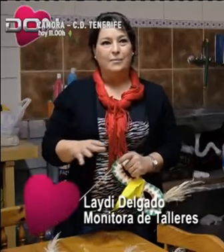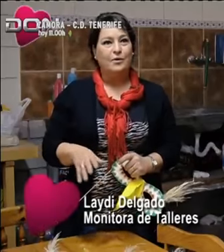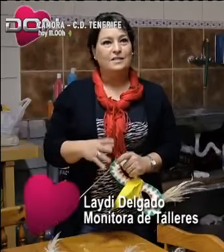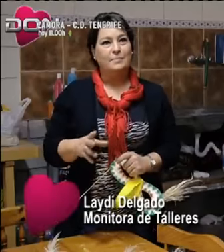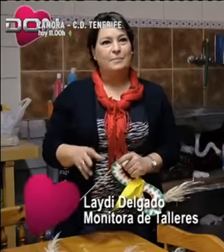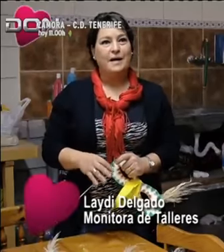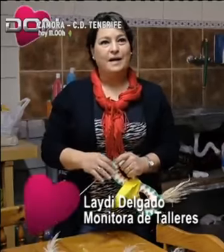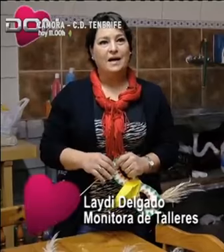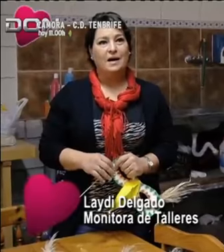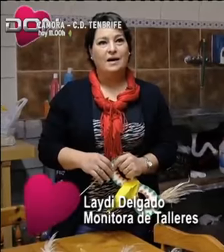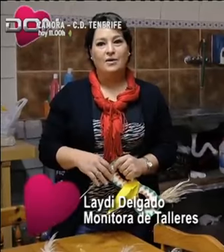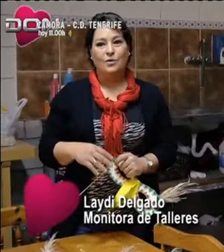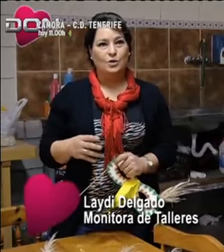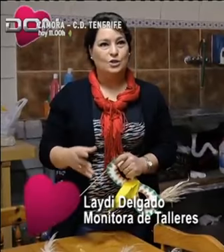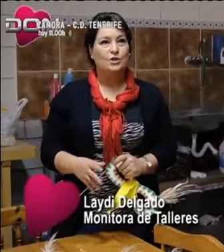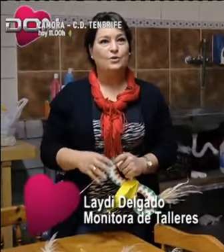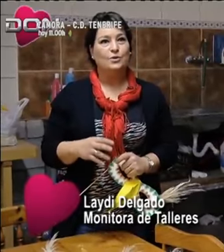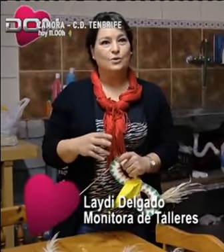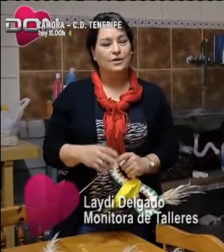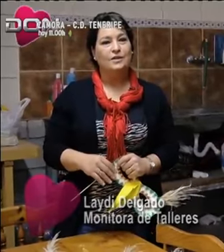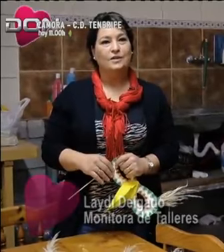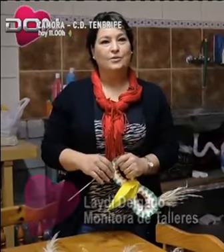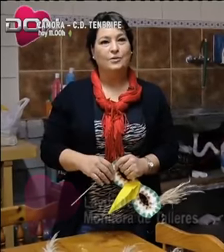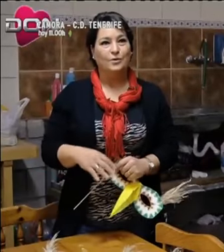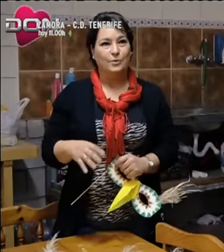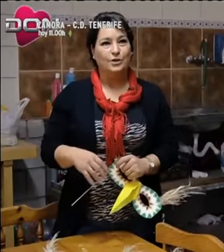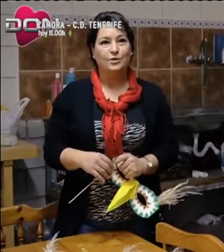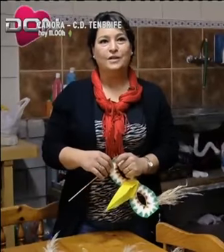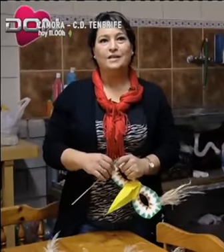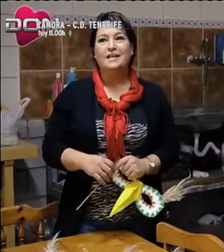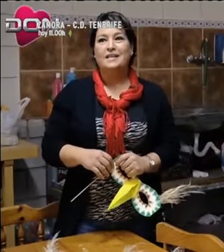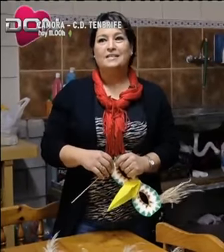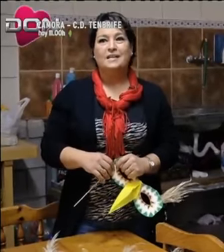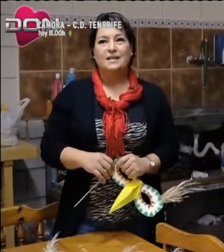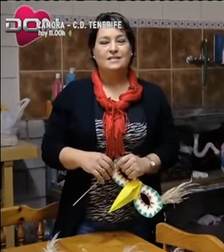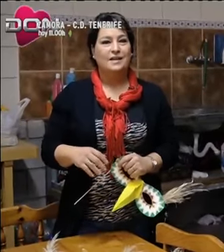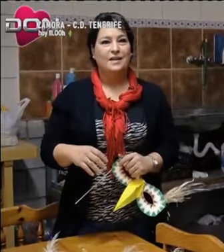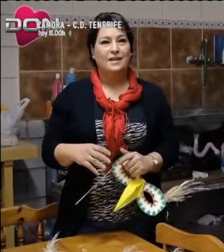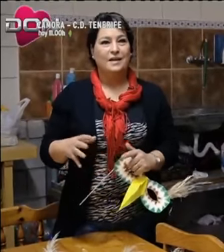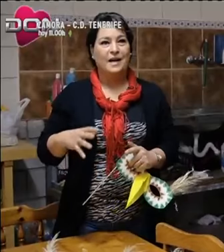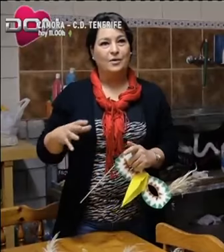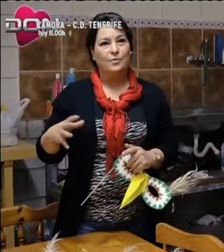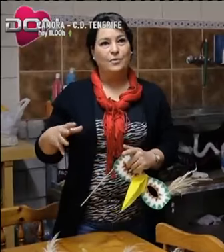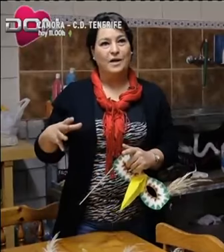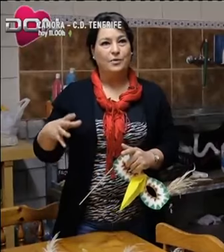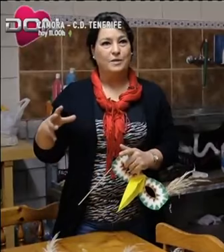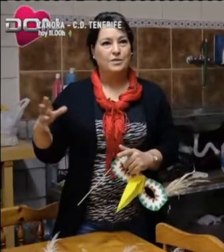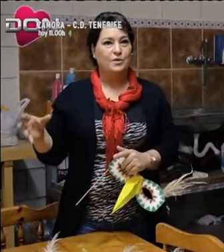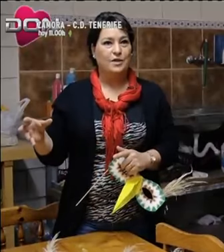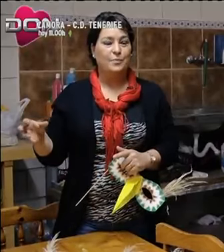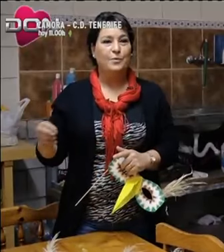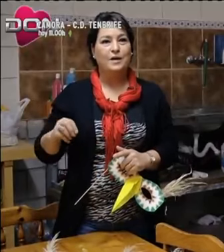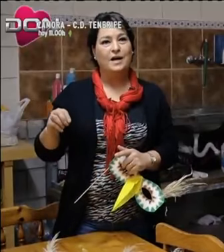labora y se prepara con los chicos y con los monitores. Se hace algo, una